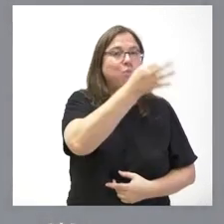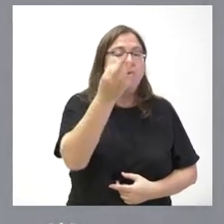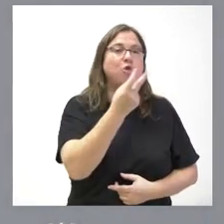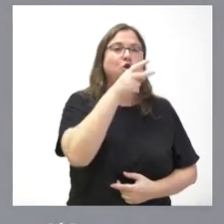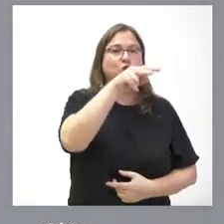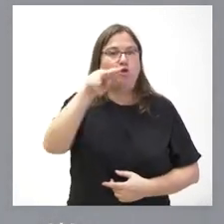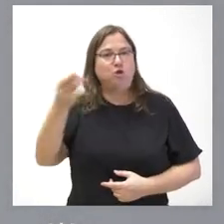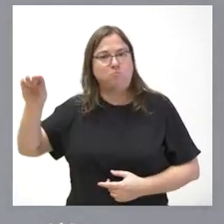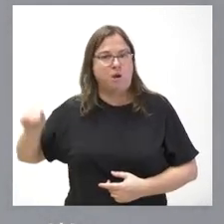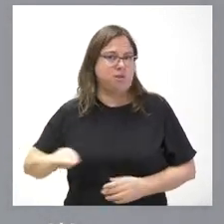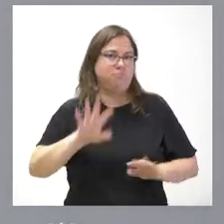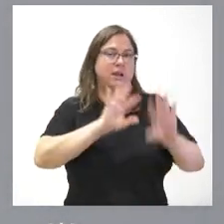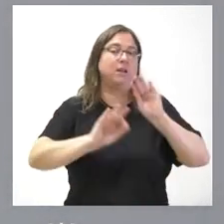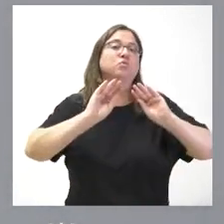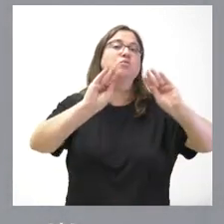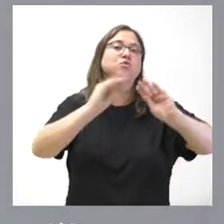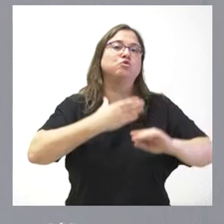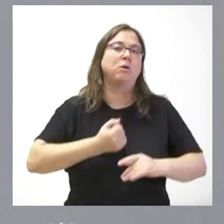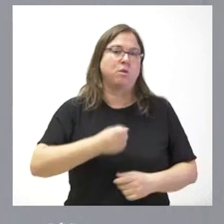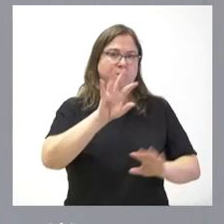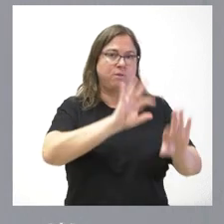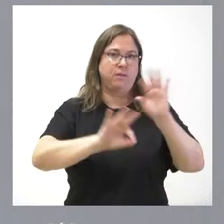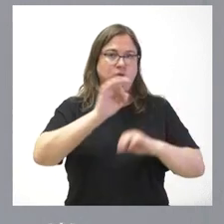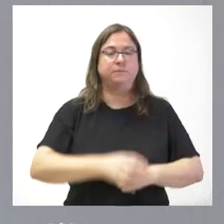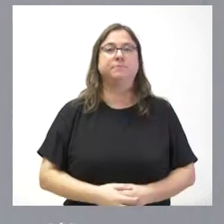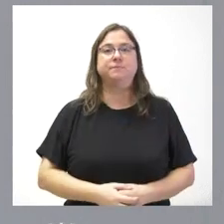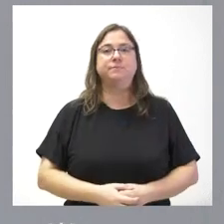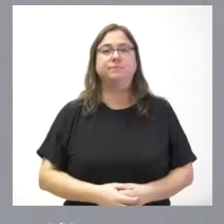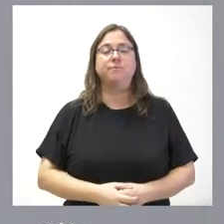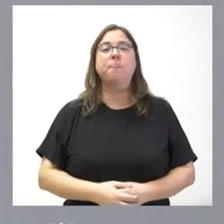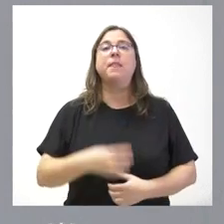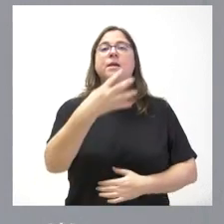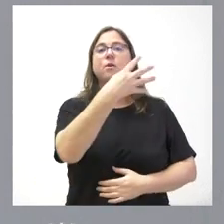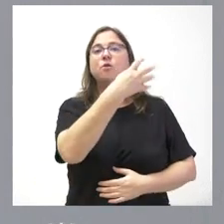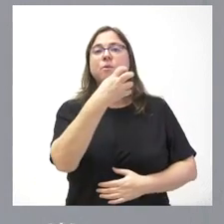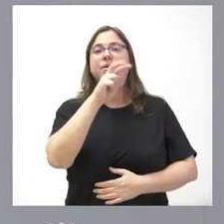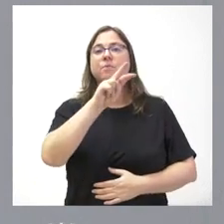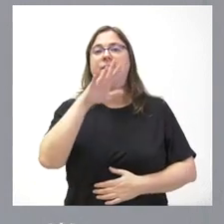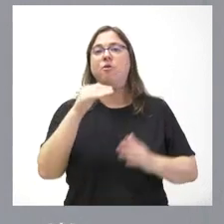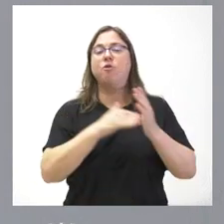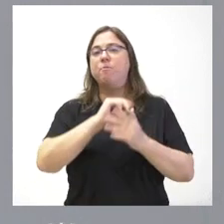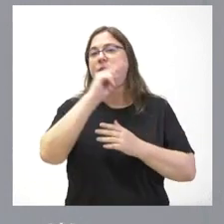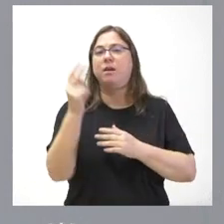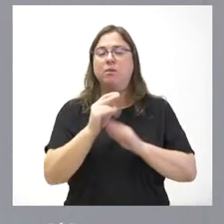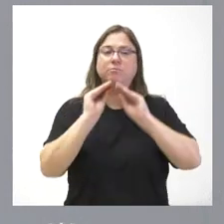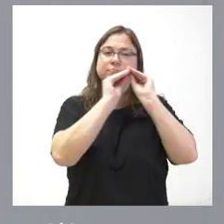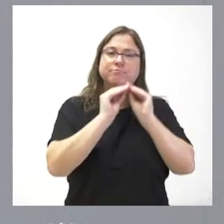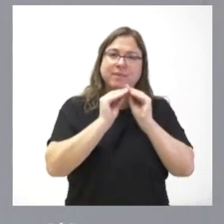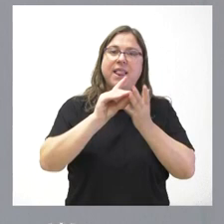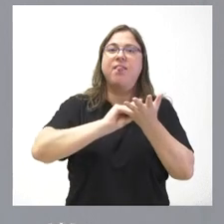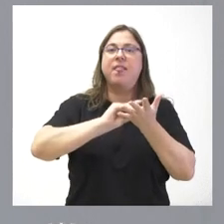y león que designan las propias entidades locales 925,000 para revisar los